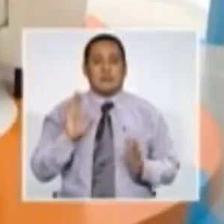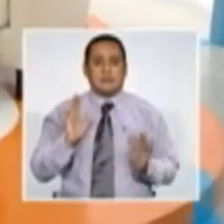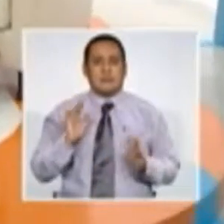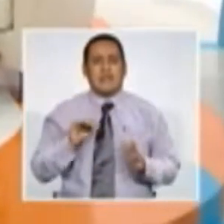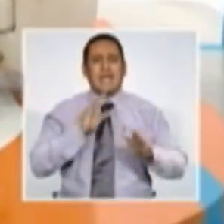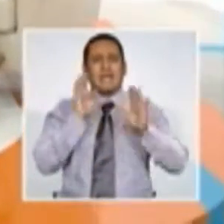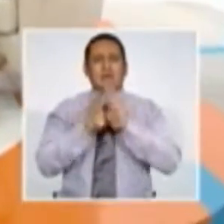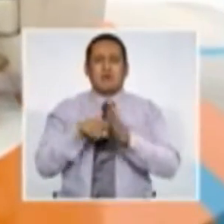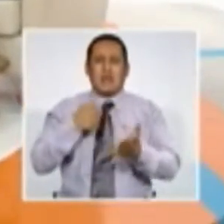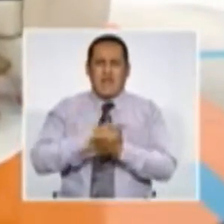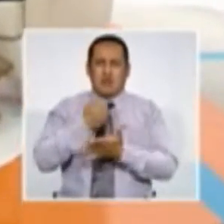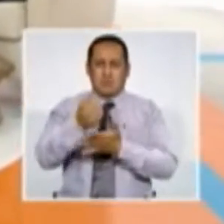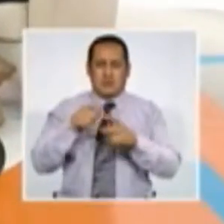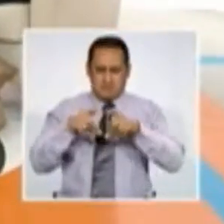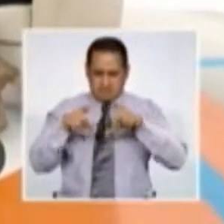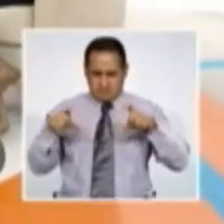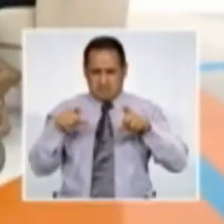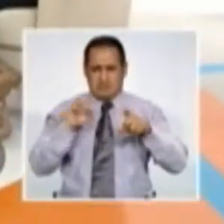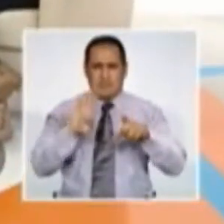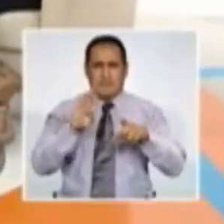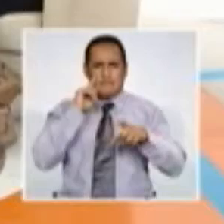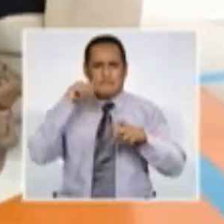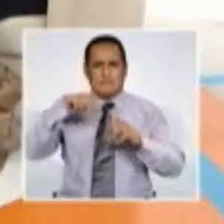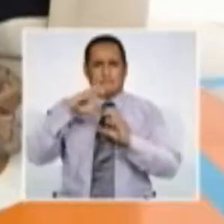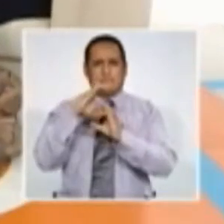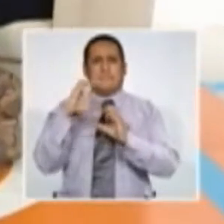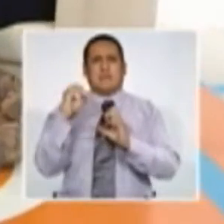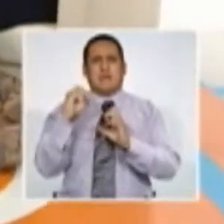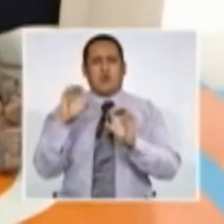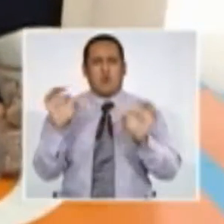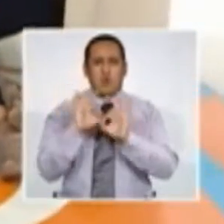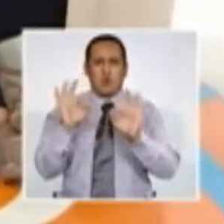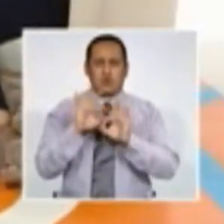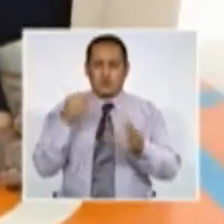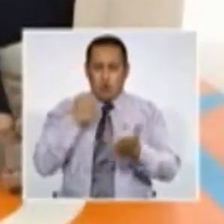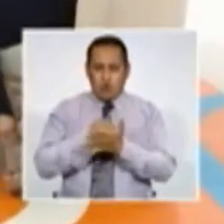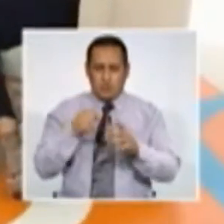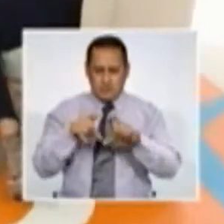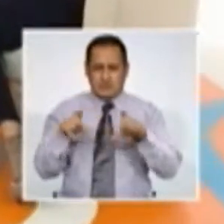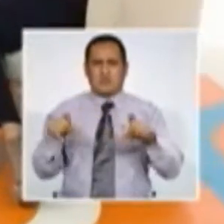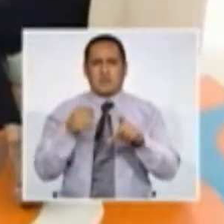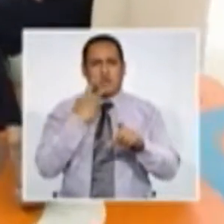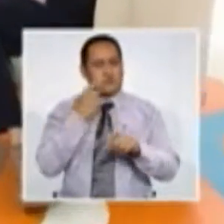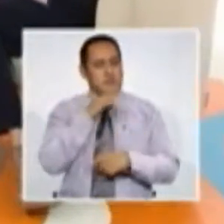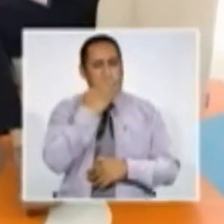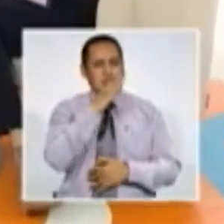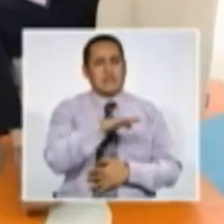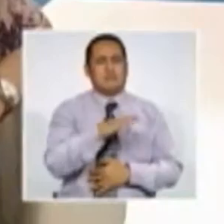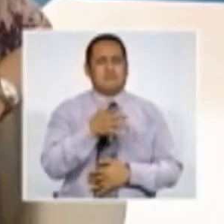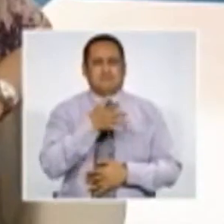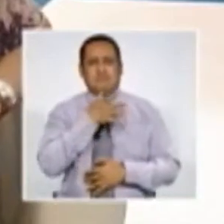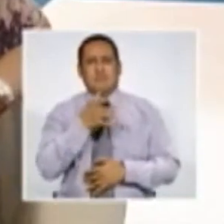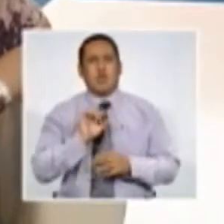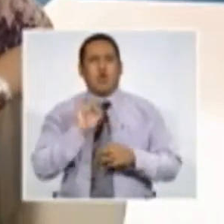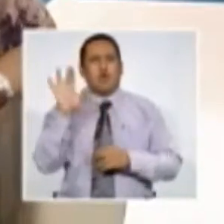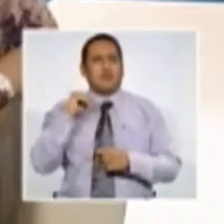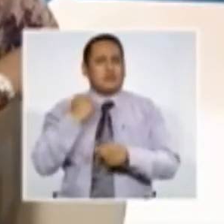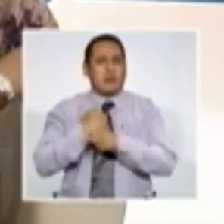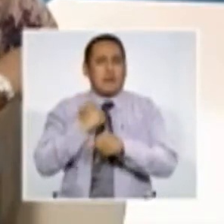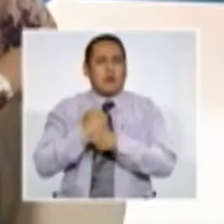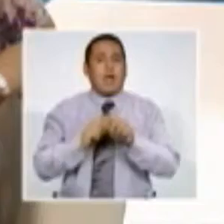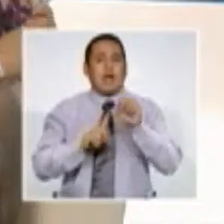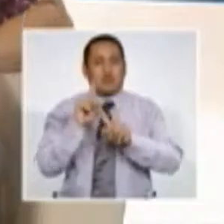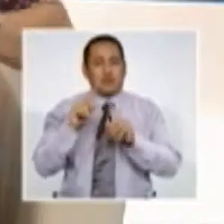hace. Claro, pero luego las compras de los bingos al final, quiero decir, no sé, si no se compran o no se reflejan en el niño, ¿no? Pero a veces hay